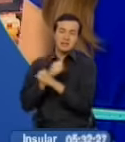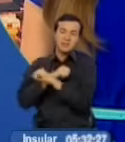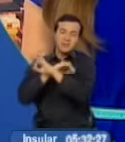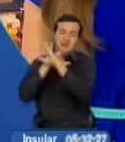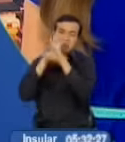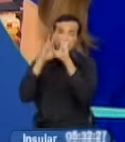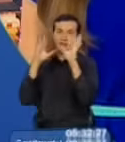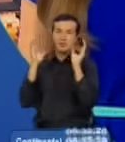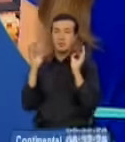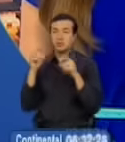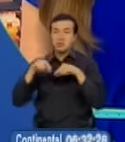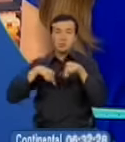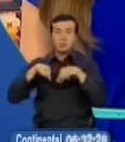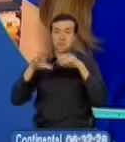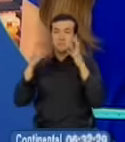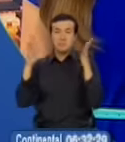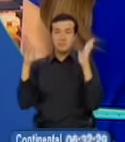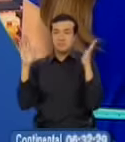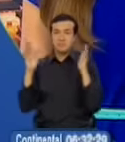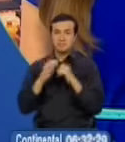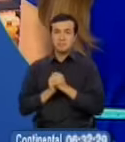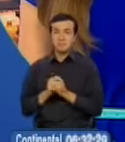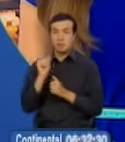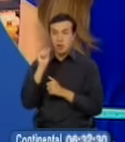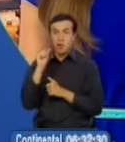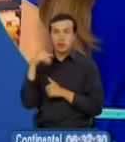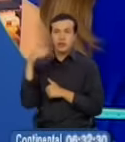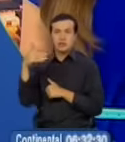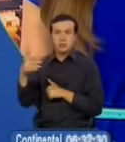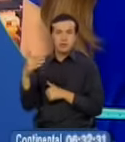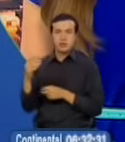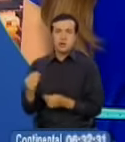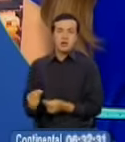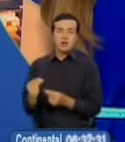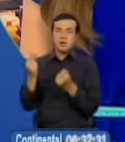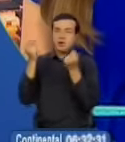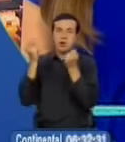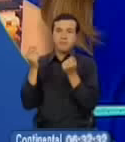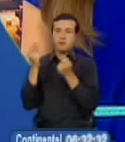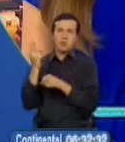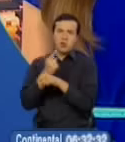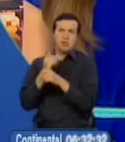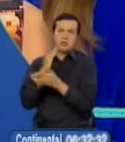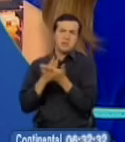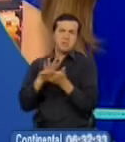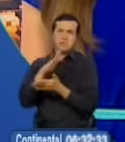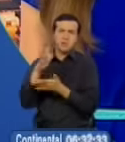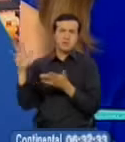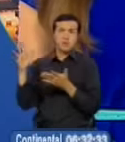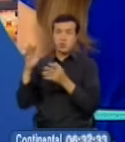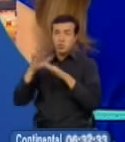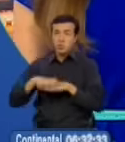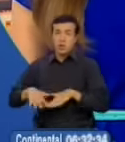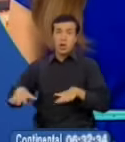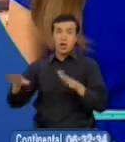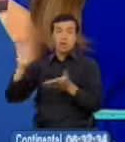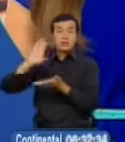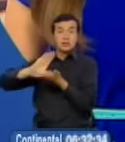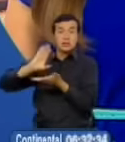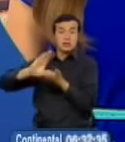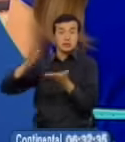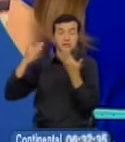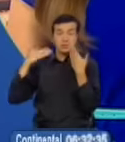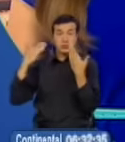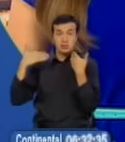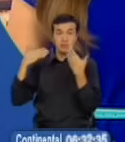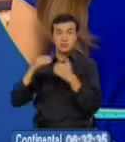porque no hay mayor tráfico. Es cuestión de horas porque al cabo de una hora y media, te aseguro que en el centro de Guayaquil y en